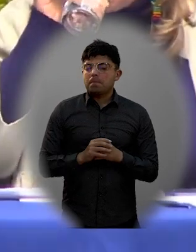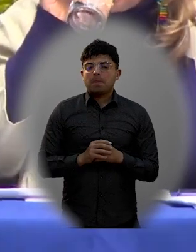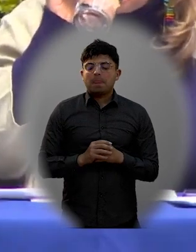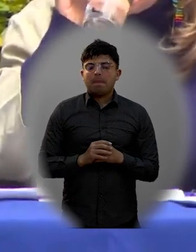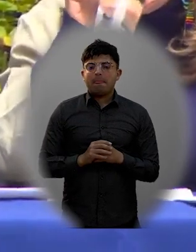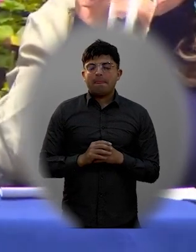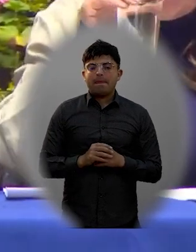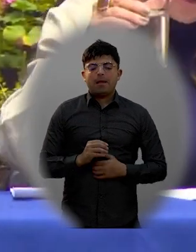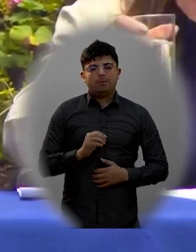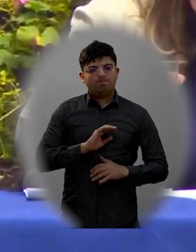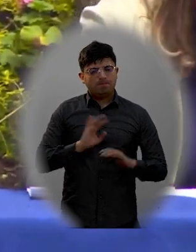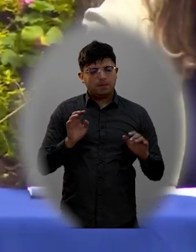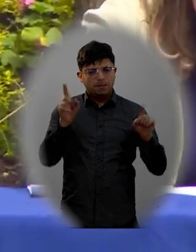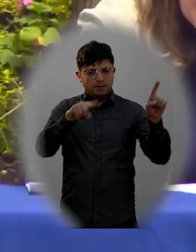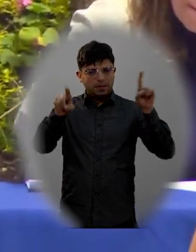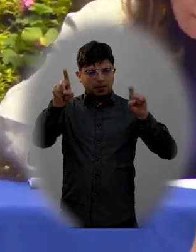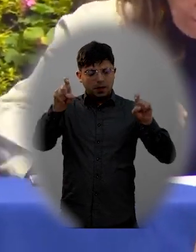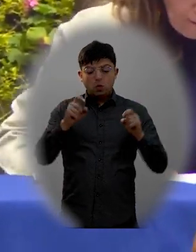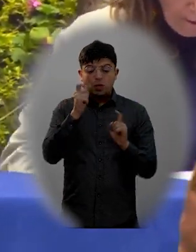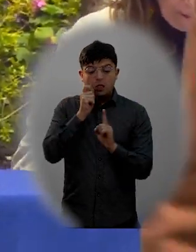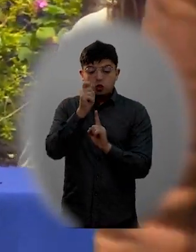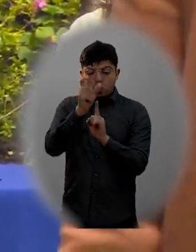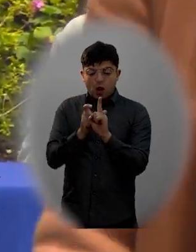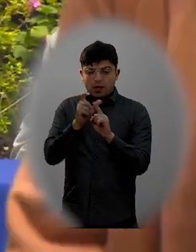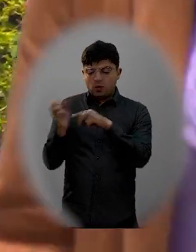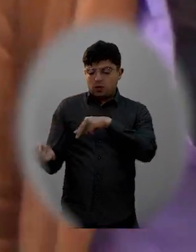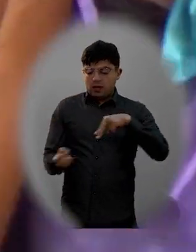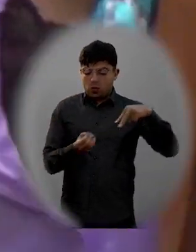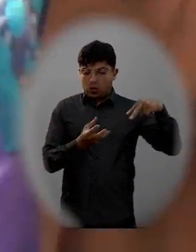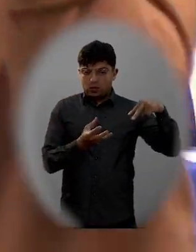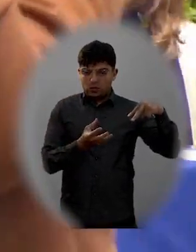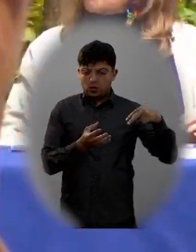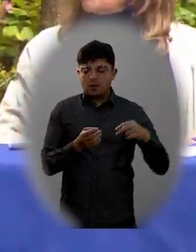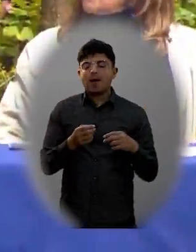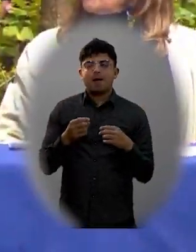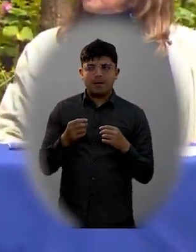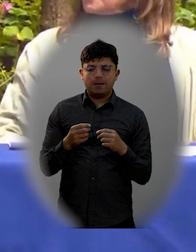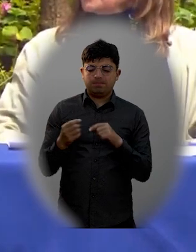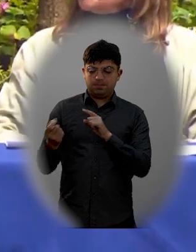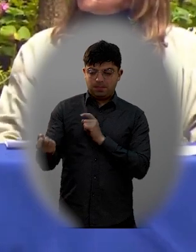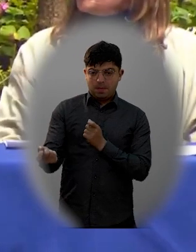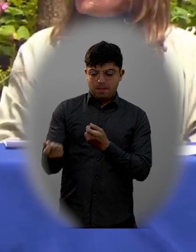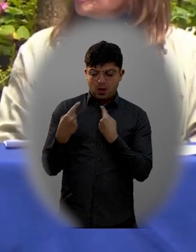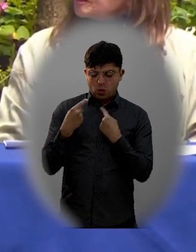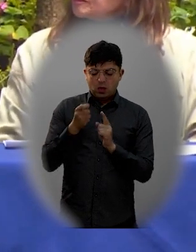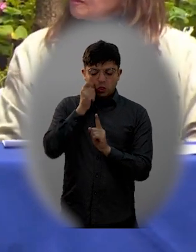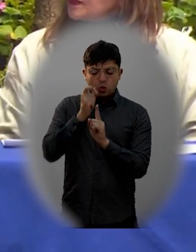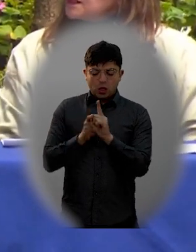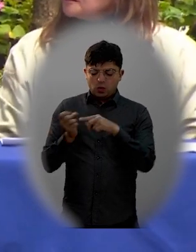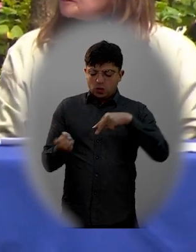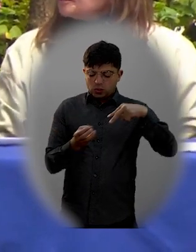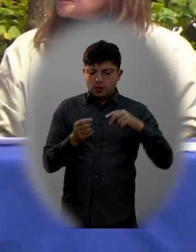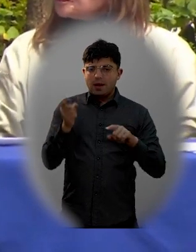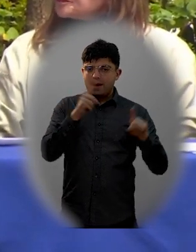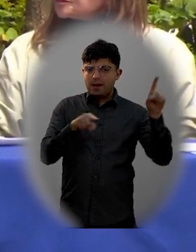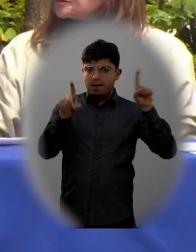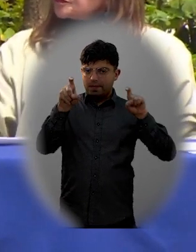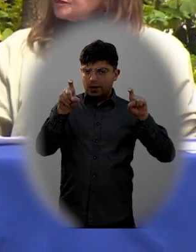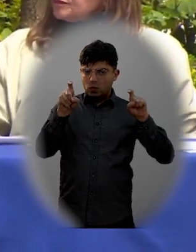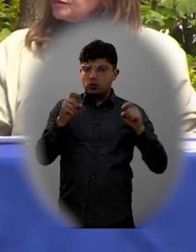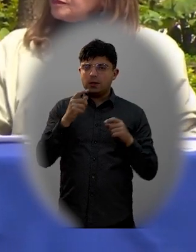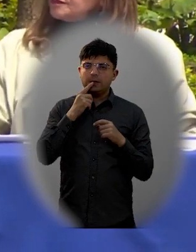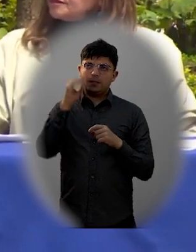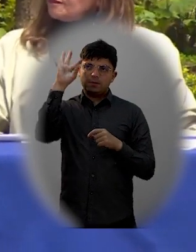cómo la pregunta por el sujeto de la educación nos lleva necesariamente a preguntarnos por la noción